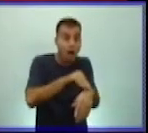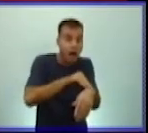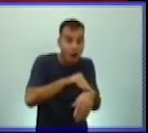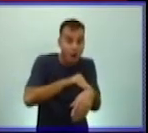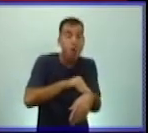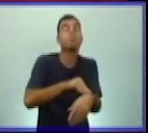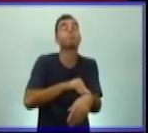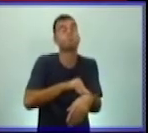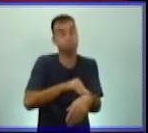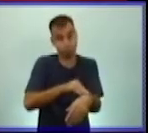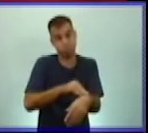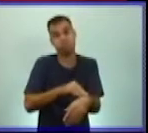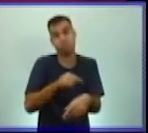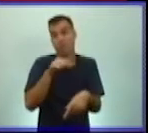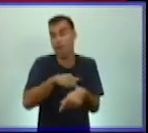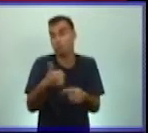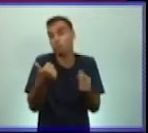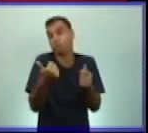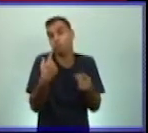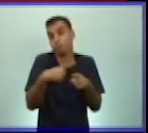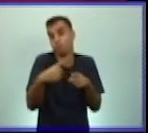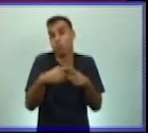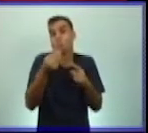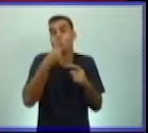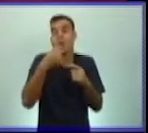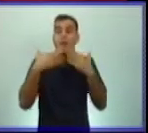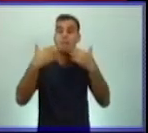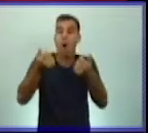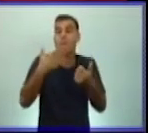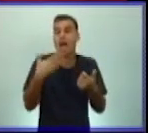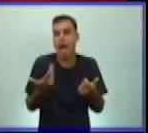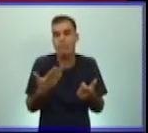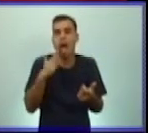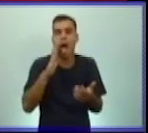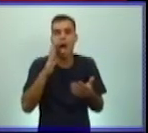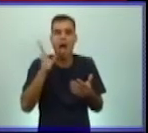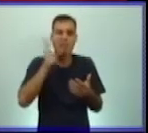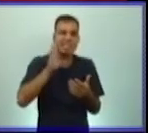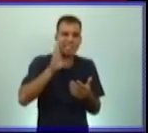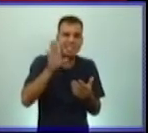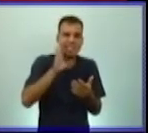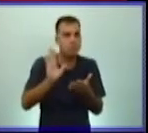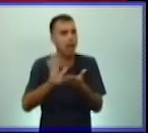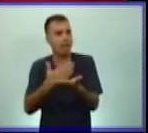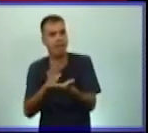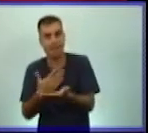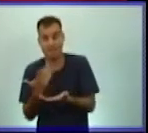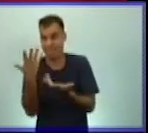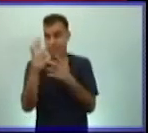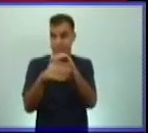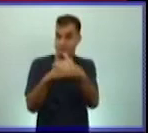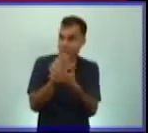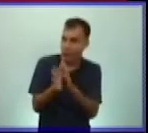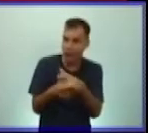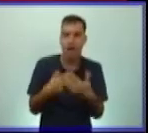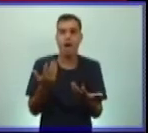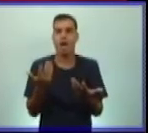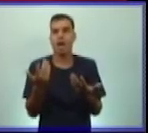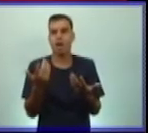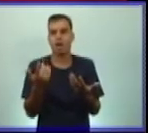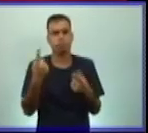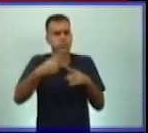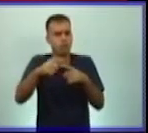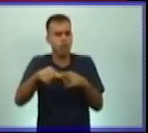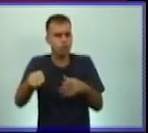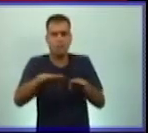es una sustancia que nos puede servir para la desinfección tanto de las manos como de superficie. Y también